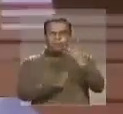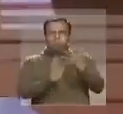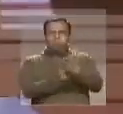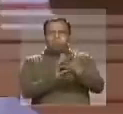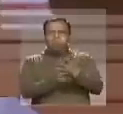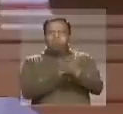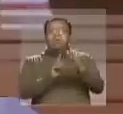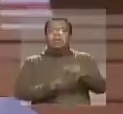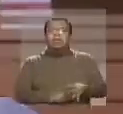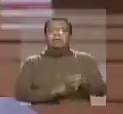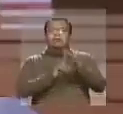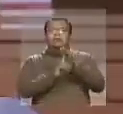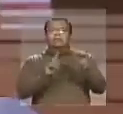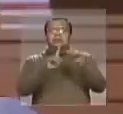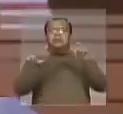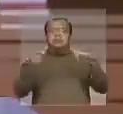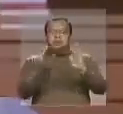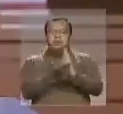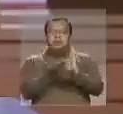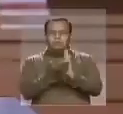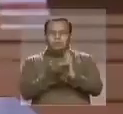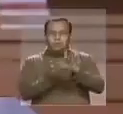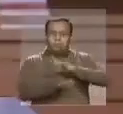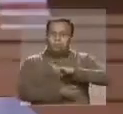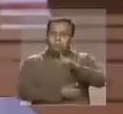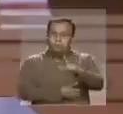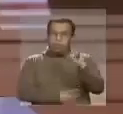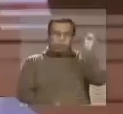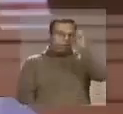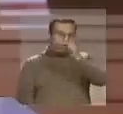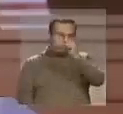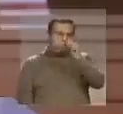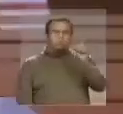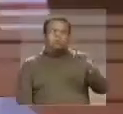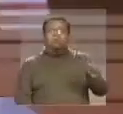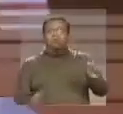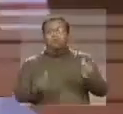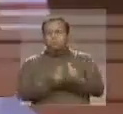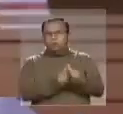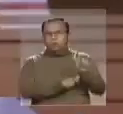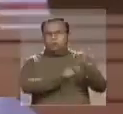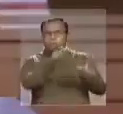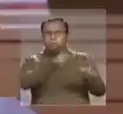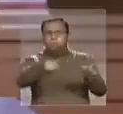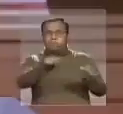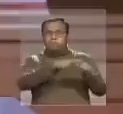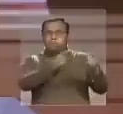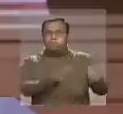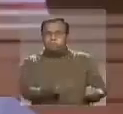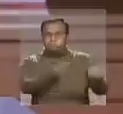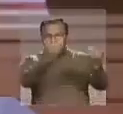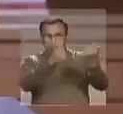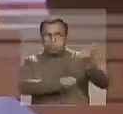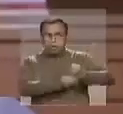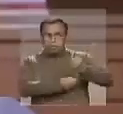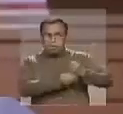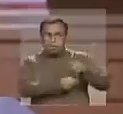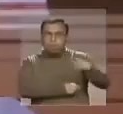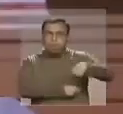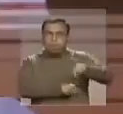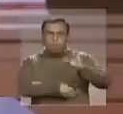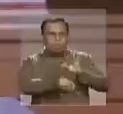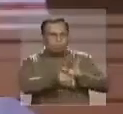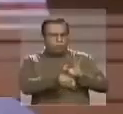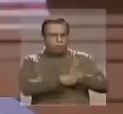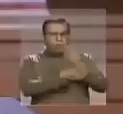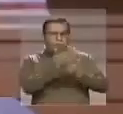días un especial sobre educación para el liderazgo afro, con muchas personas que se han beneficiado de la labor de la